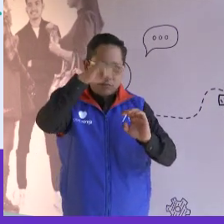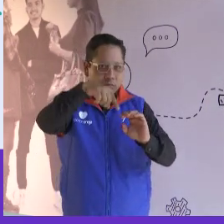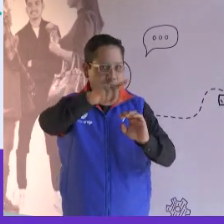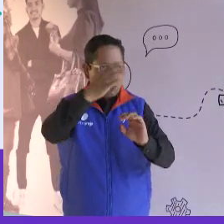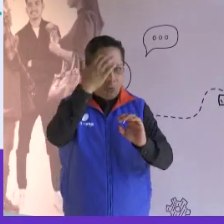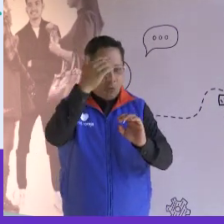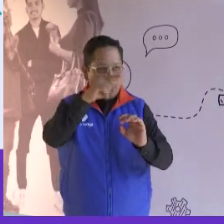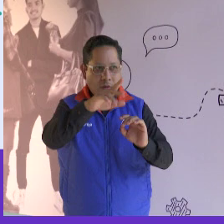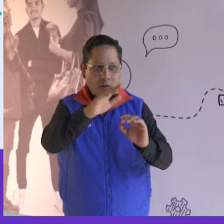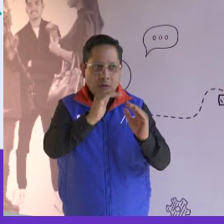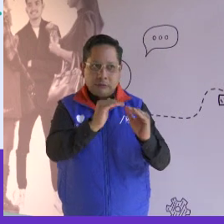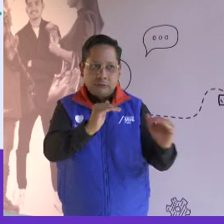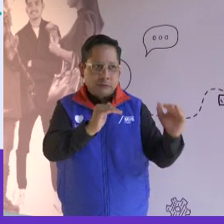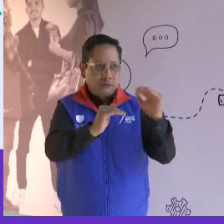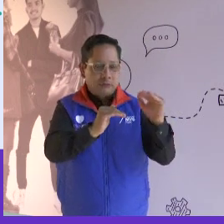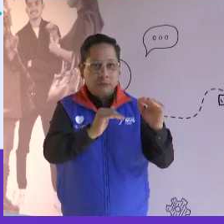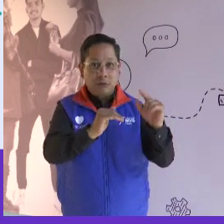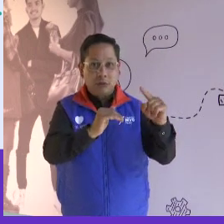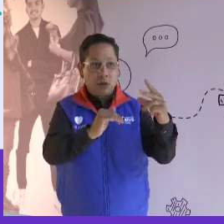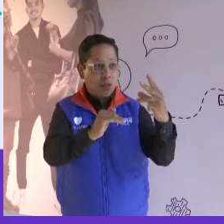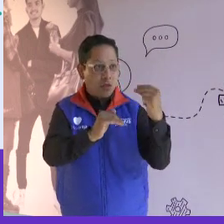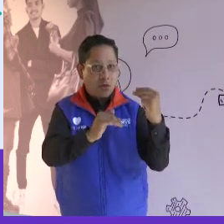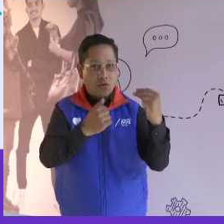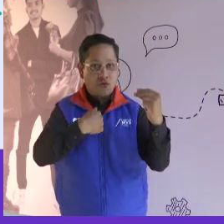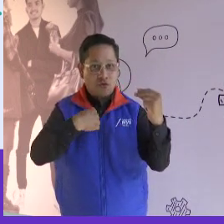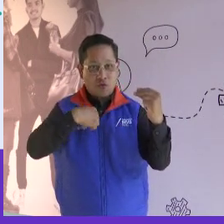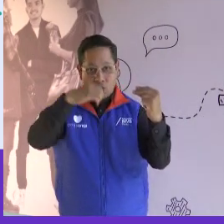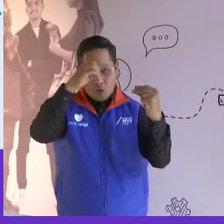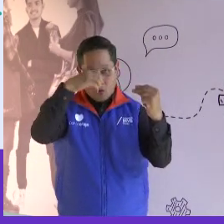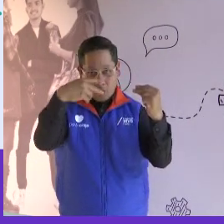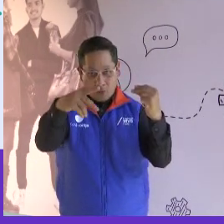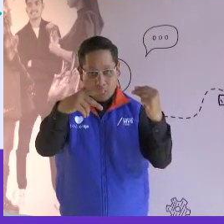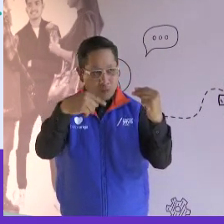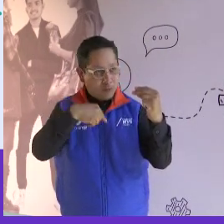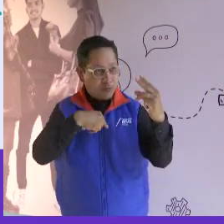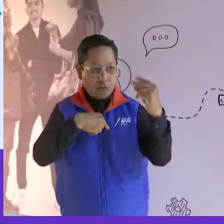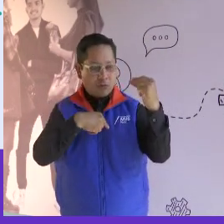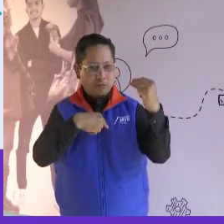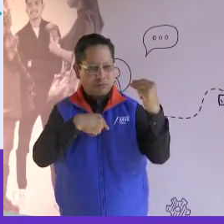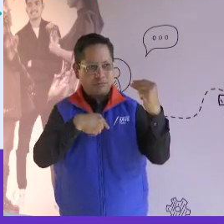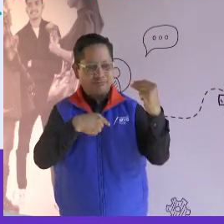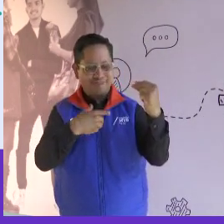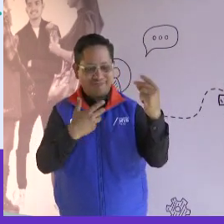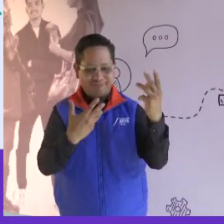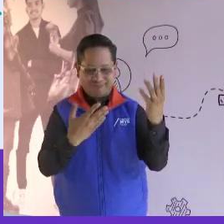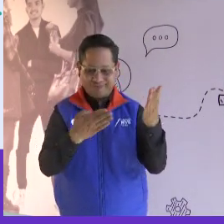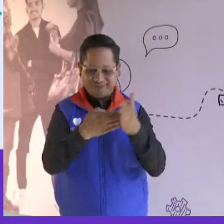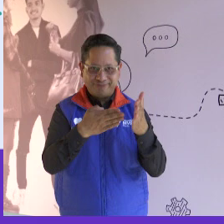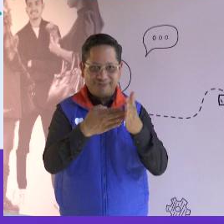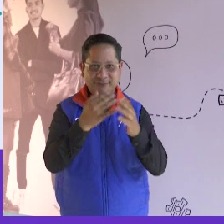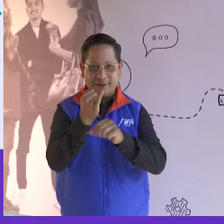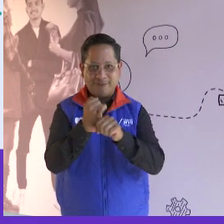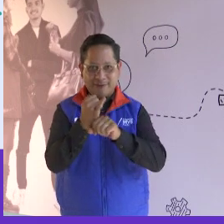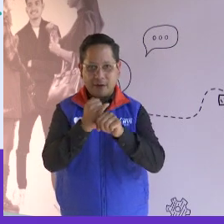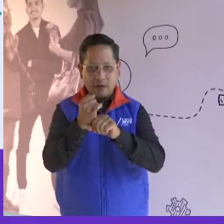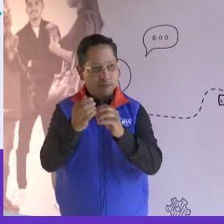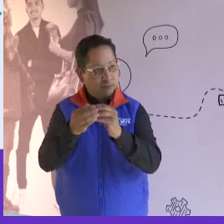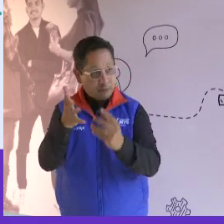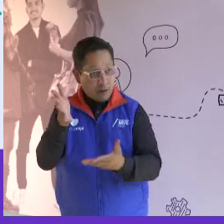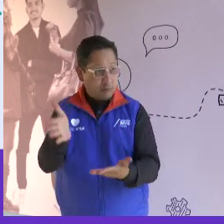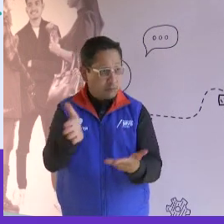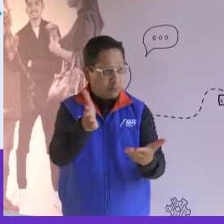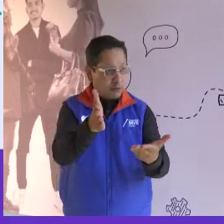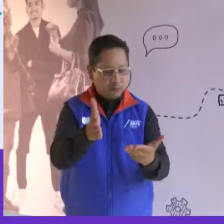nivel considera que no es válida tu opinión, muchas de esas investigaciones o mucha de esa recopilación de datos pues